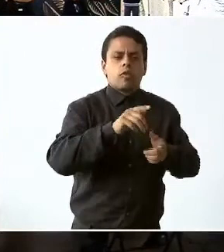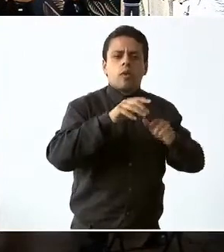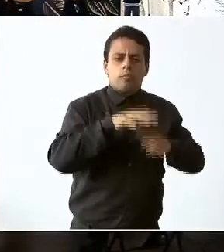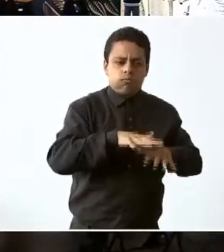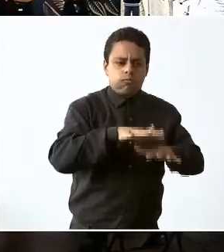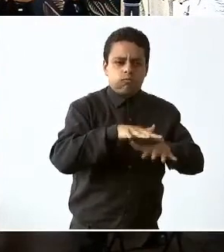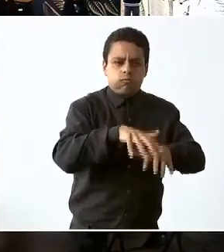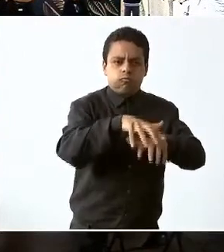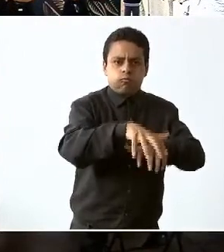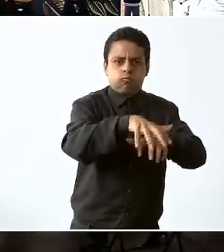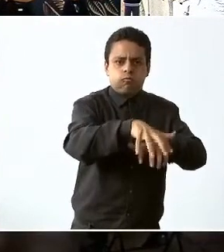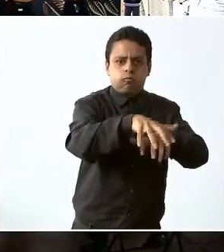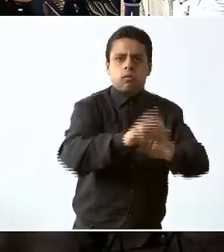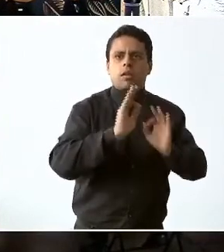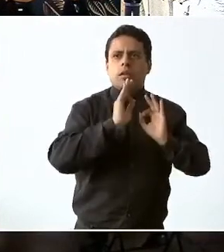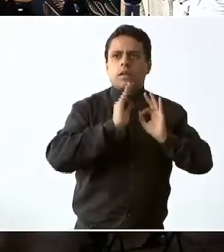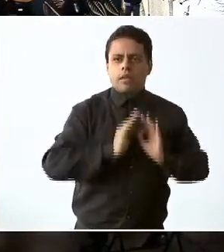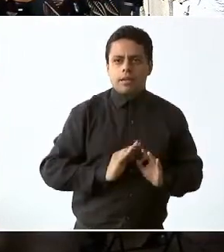de paja.